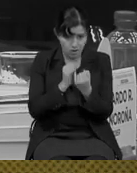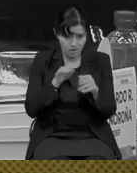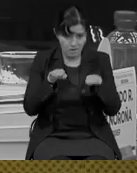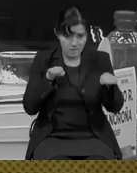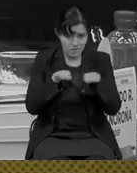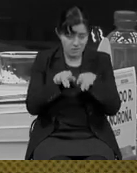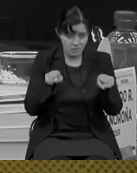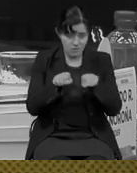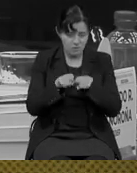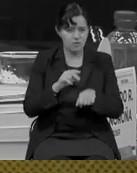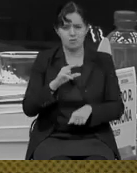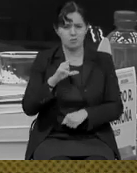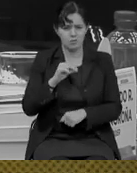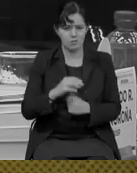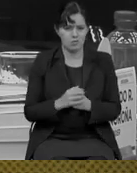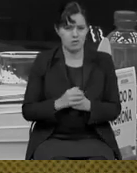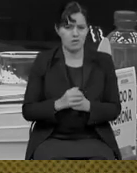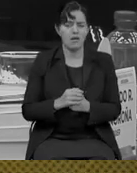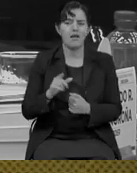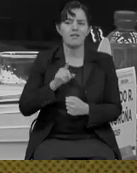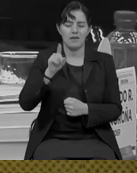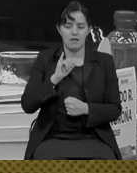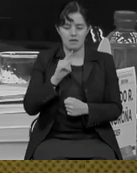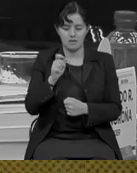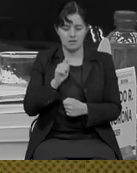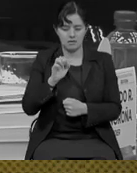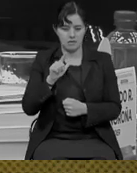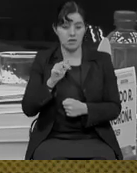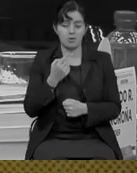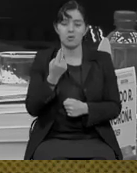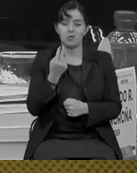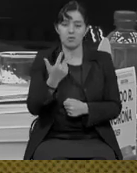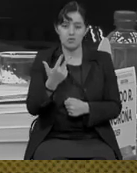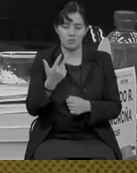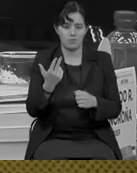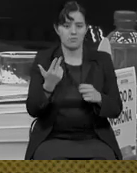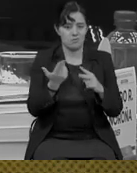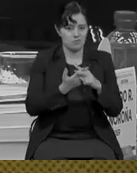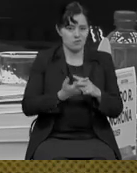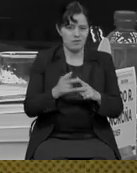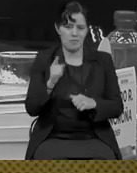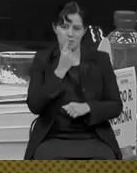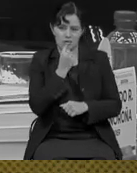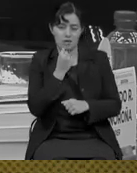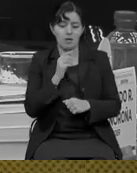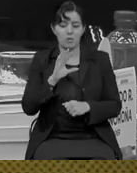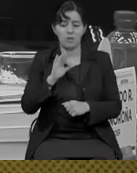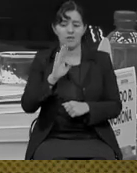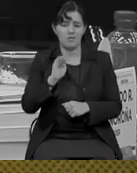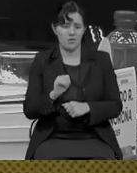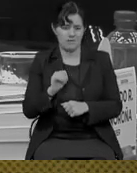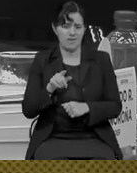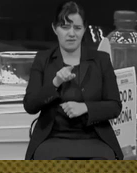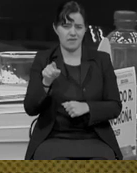lo somos, Nochixtlán, 8 muertos por parte de la Policía Federal. Los 49 niños quemados vivos de la guardería ABC por hacer